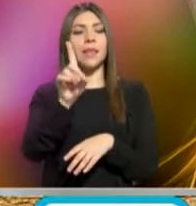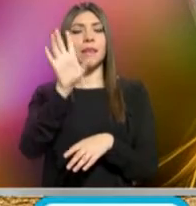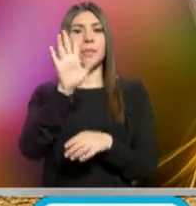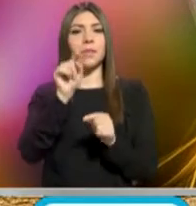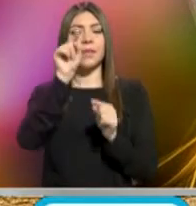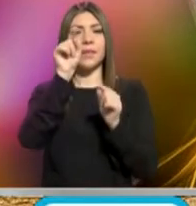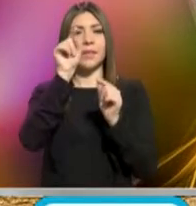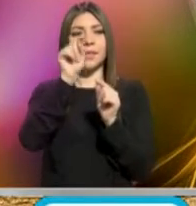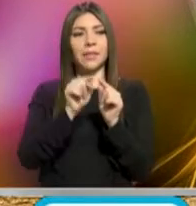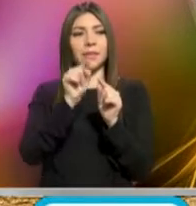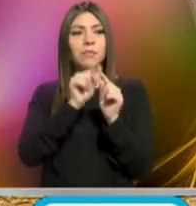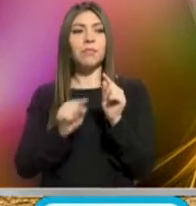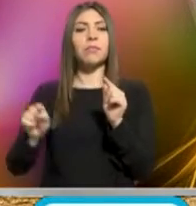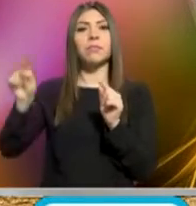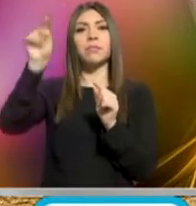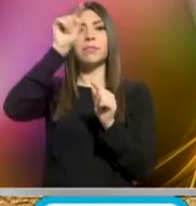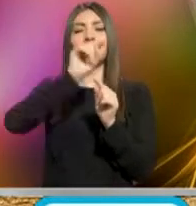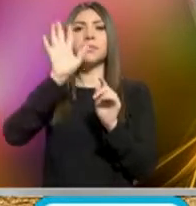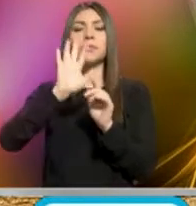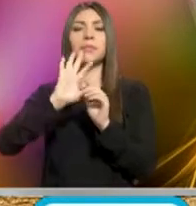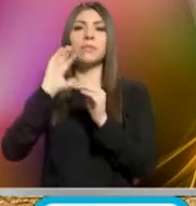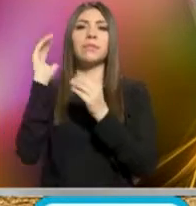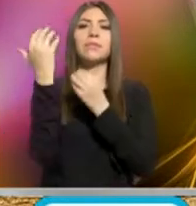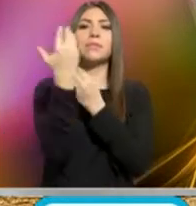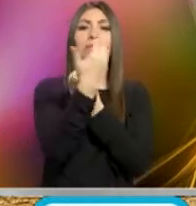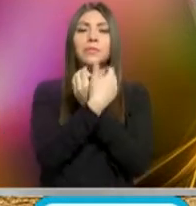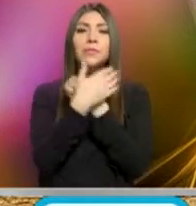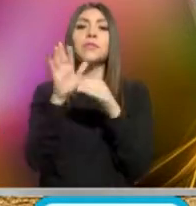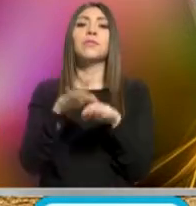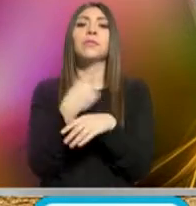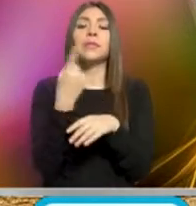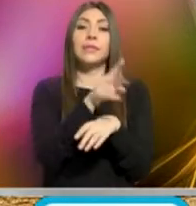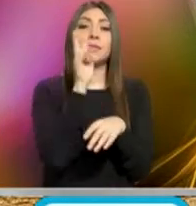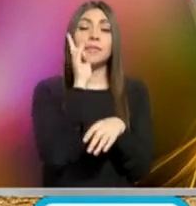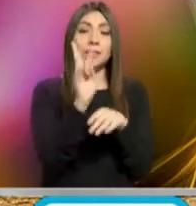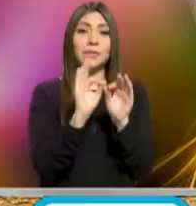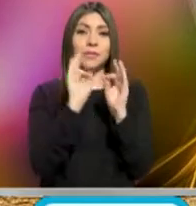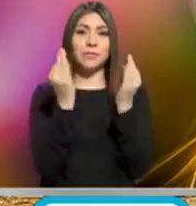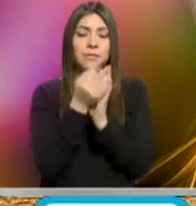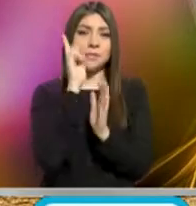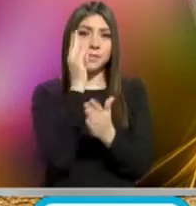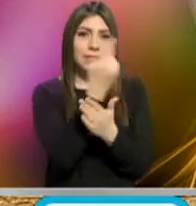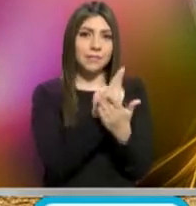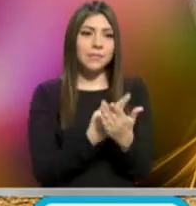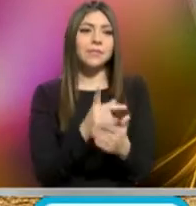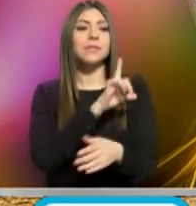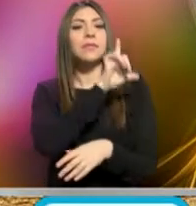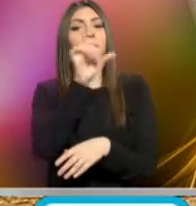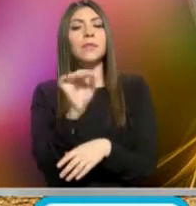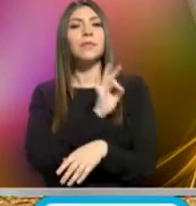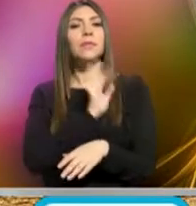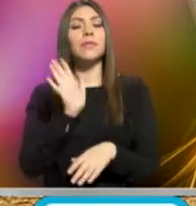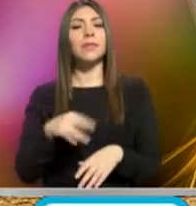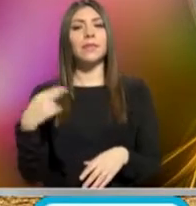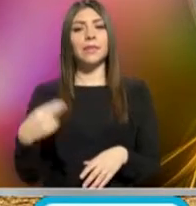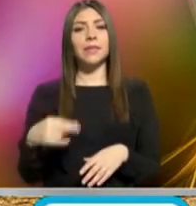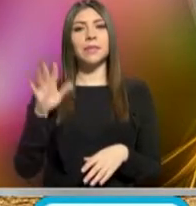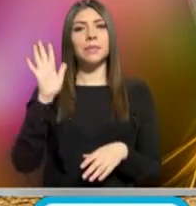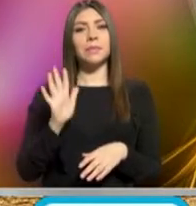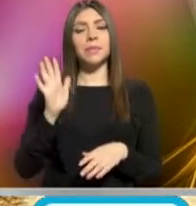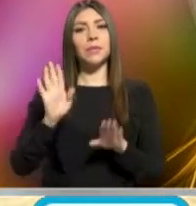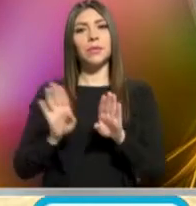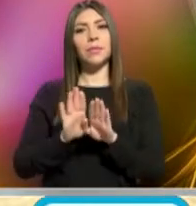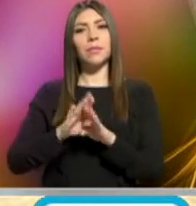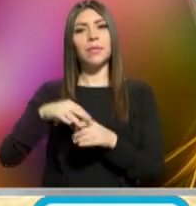envuelta, es una persona que esta forma que nosotros vemos en la firma, este dibujo, pudiéramos llamarlo como un ala de gallina.